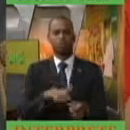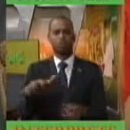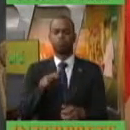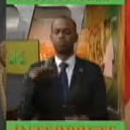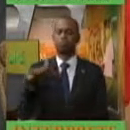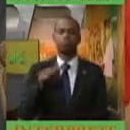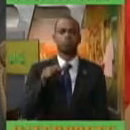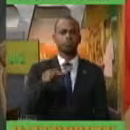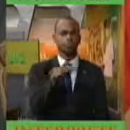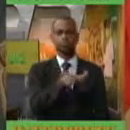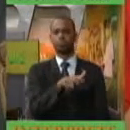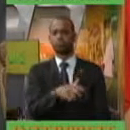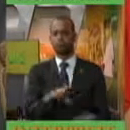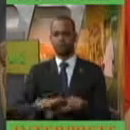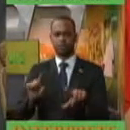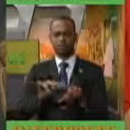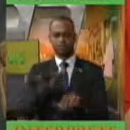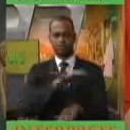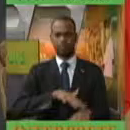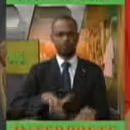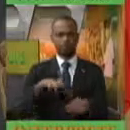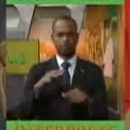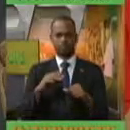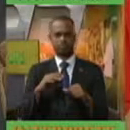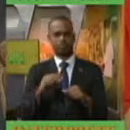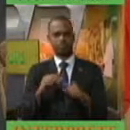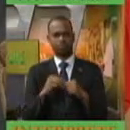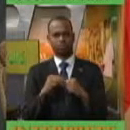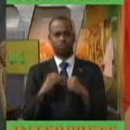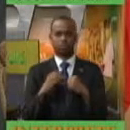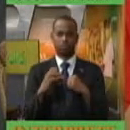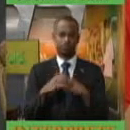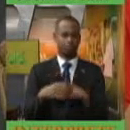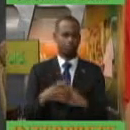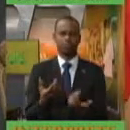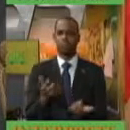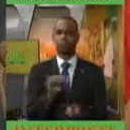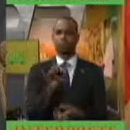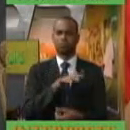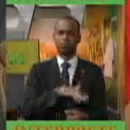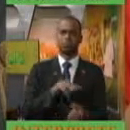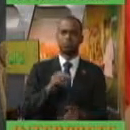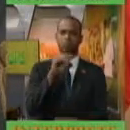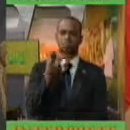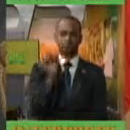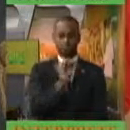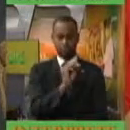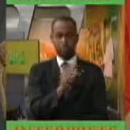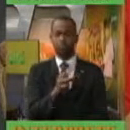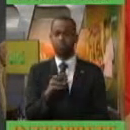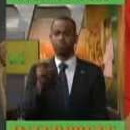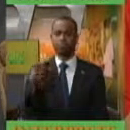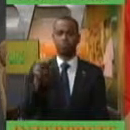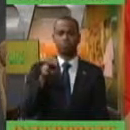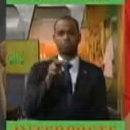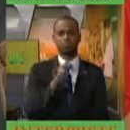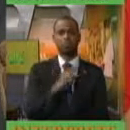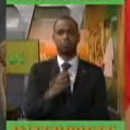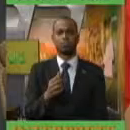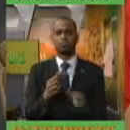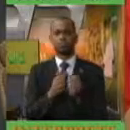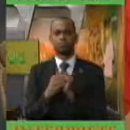viajamos a los diferentes municipios de la línea noroeste, y de hecho hemos visitado toda la línea noroeste